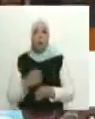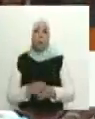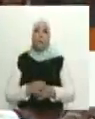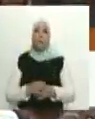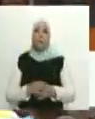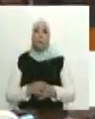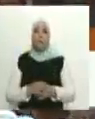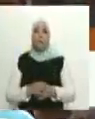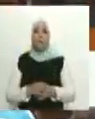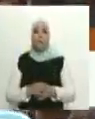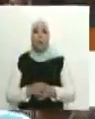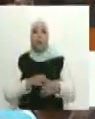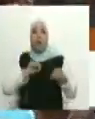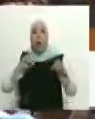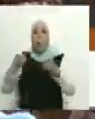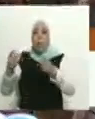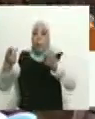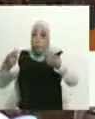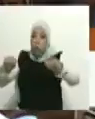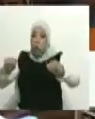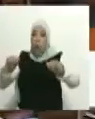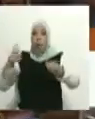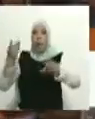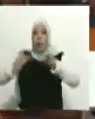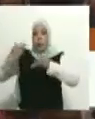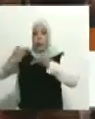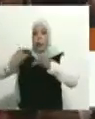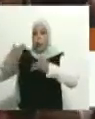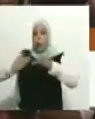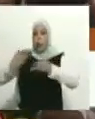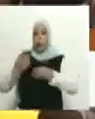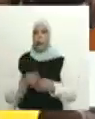a esos que pidieron bloqueos, sanciones,